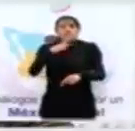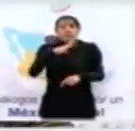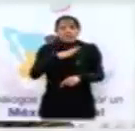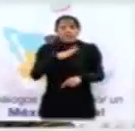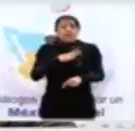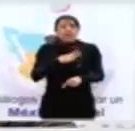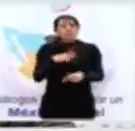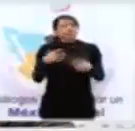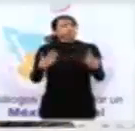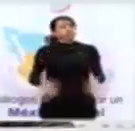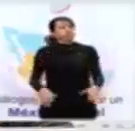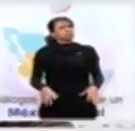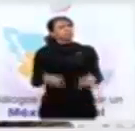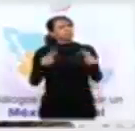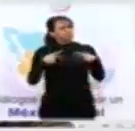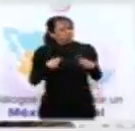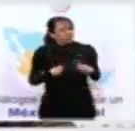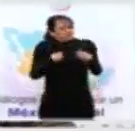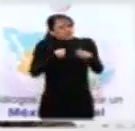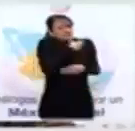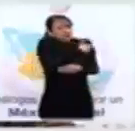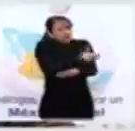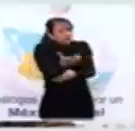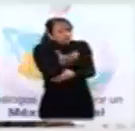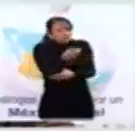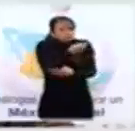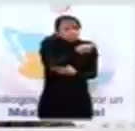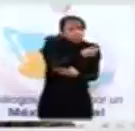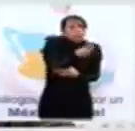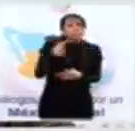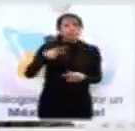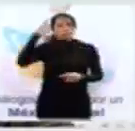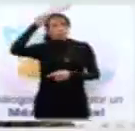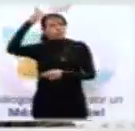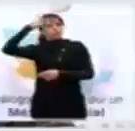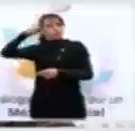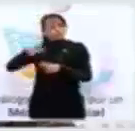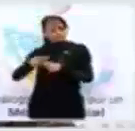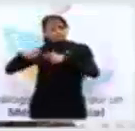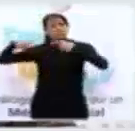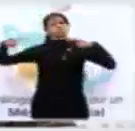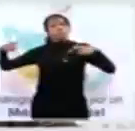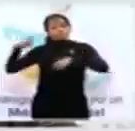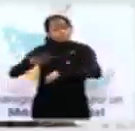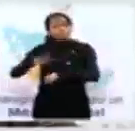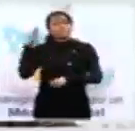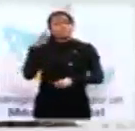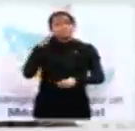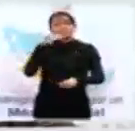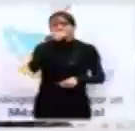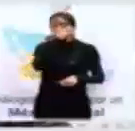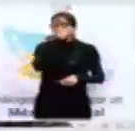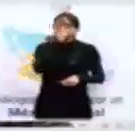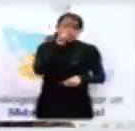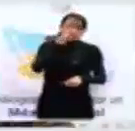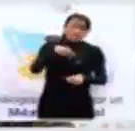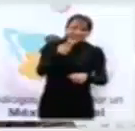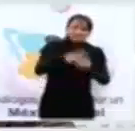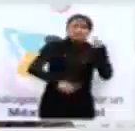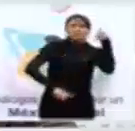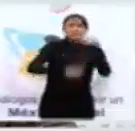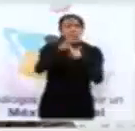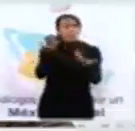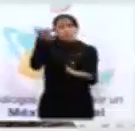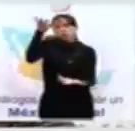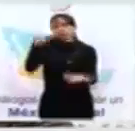viven en el campo. En términos relativos sí son menos, pero en términos absolutos el problema es grande, digamos, en términos de respuesta. Ese